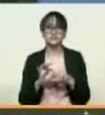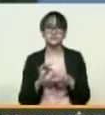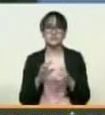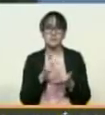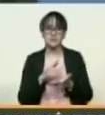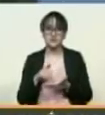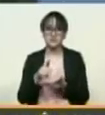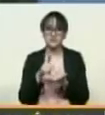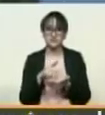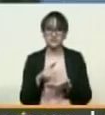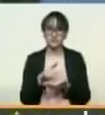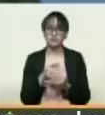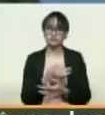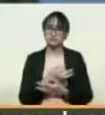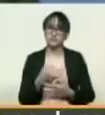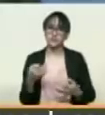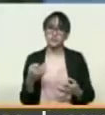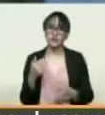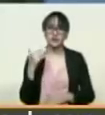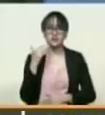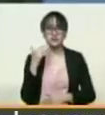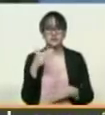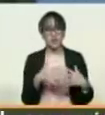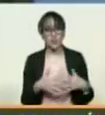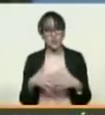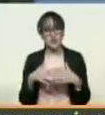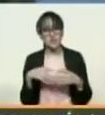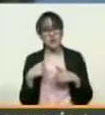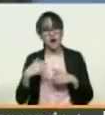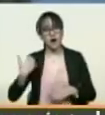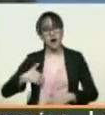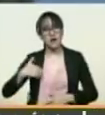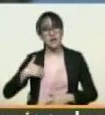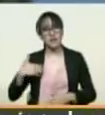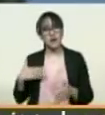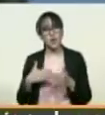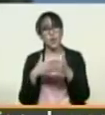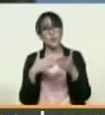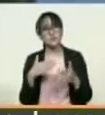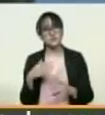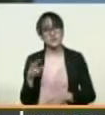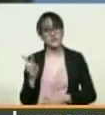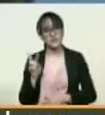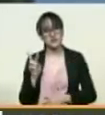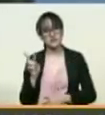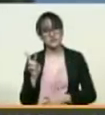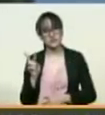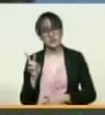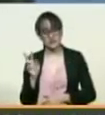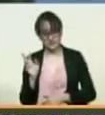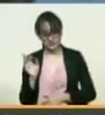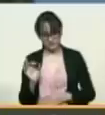participación extrarregional de Estados Unidos y de Canadá en contra de Venezuela. Sabemos que va a imperar